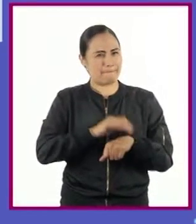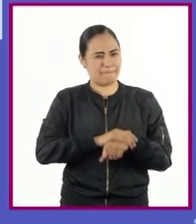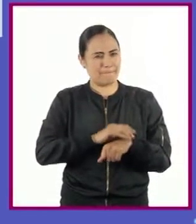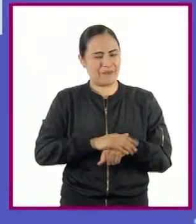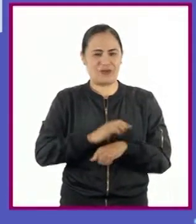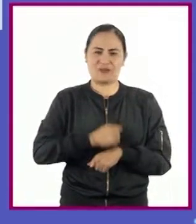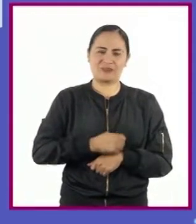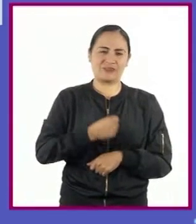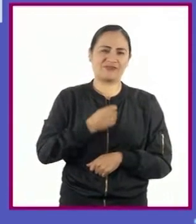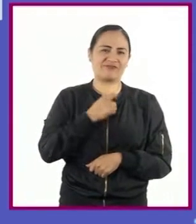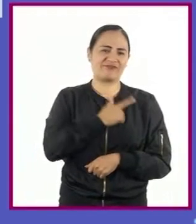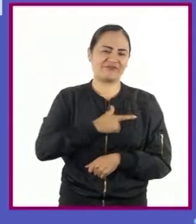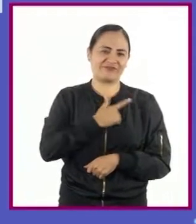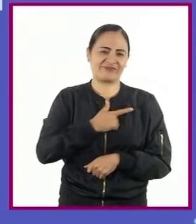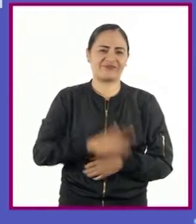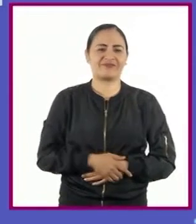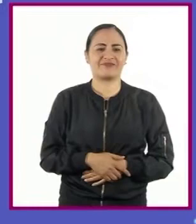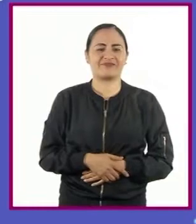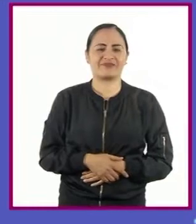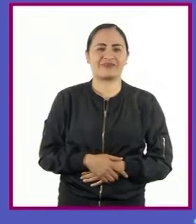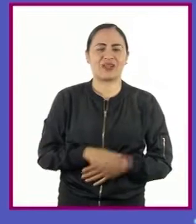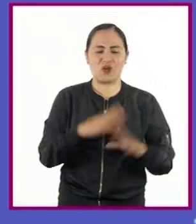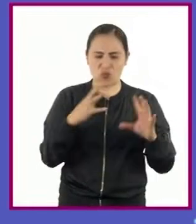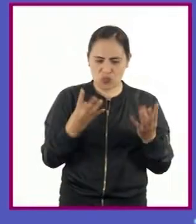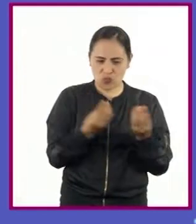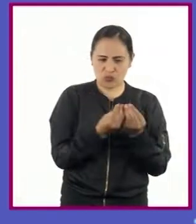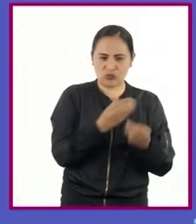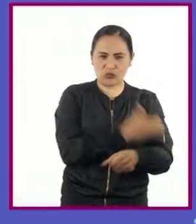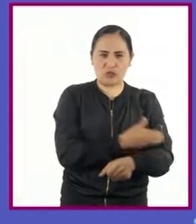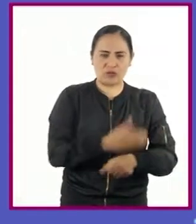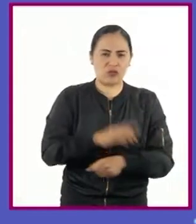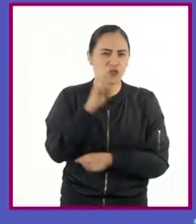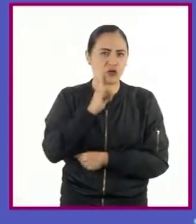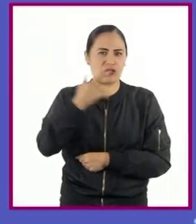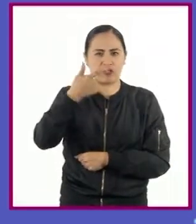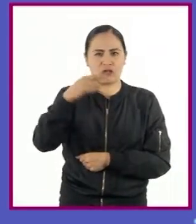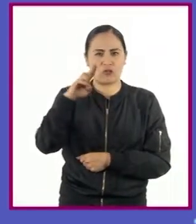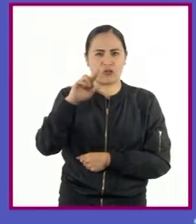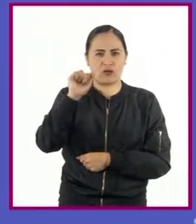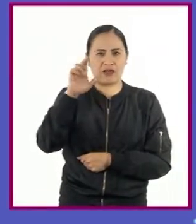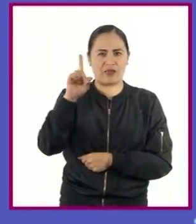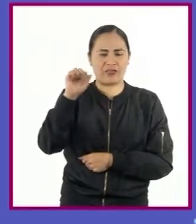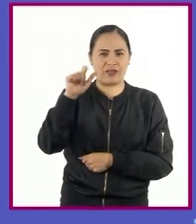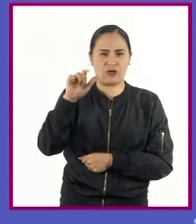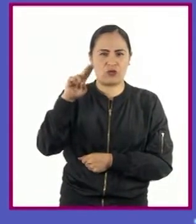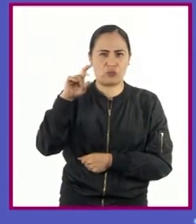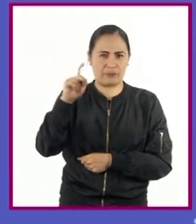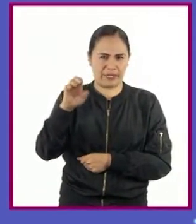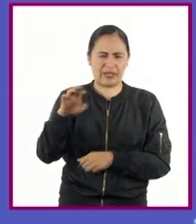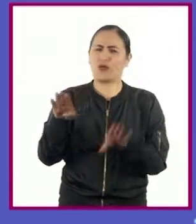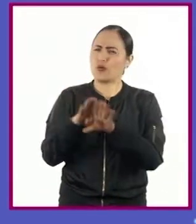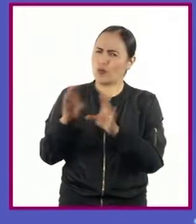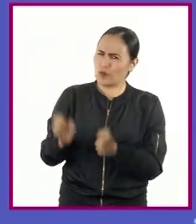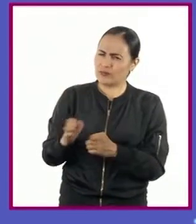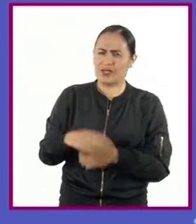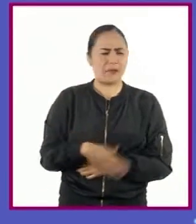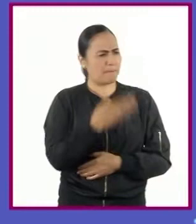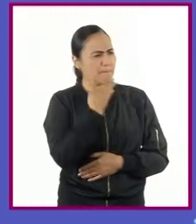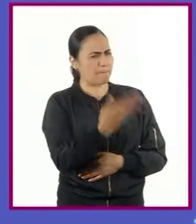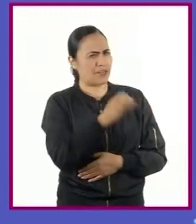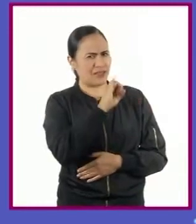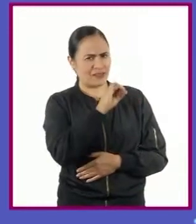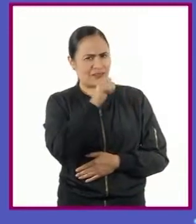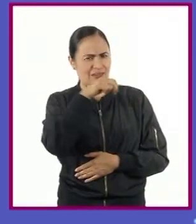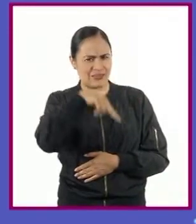Ajolesa. Me acompaña en esta cabina mi compañera Guadalupe Quijada. ¿Cómo estás, Guadalupe? Muy bien, Ian.